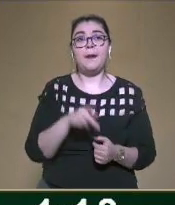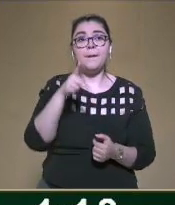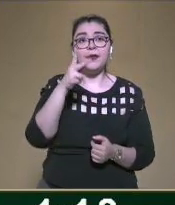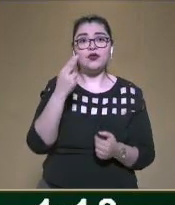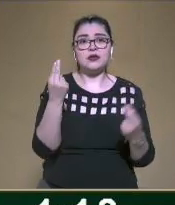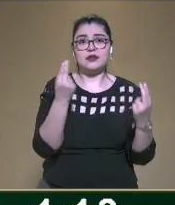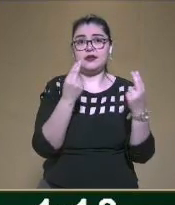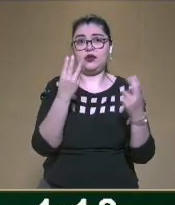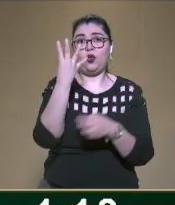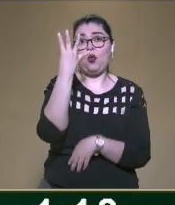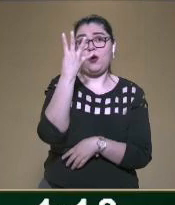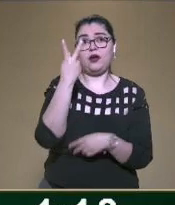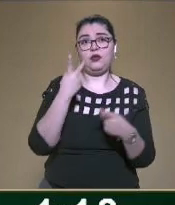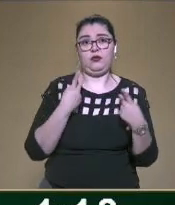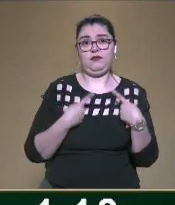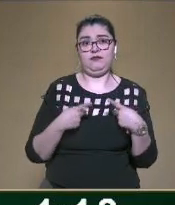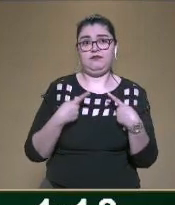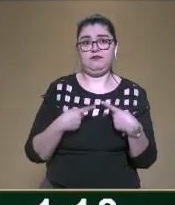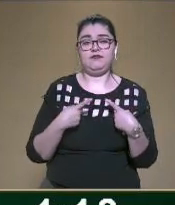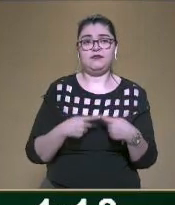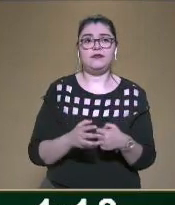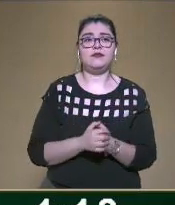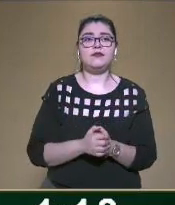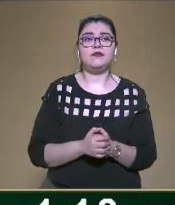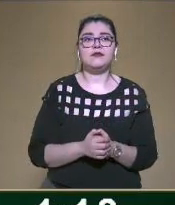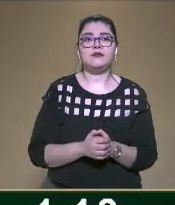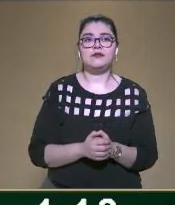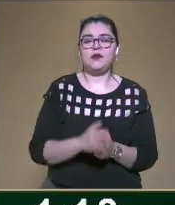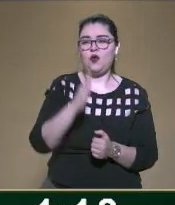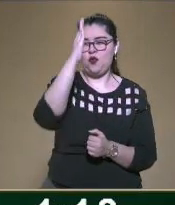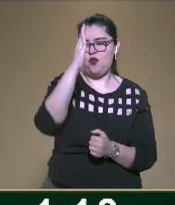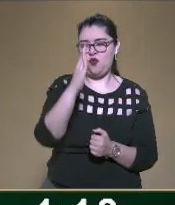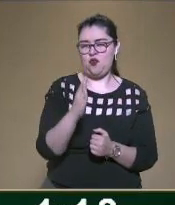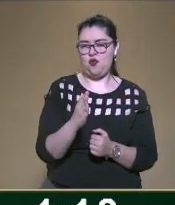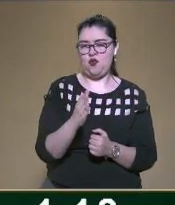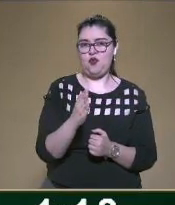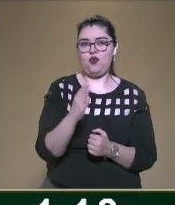está, ¿sí? Y ahí contamos.